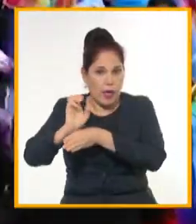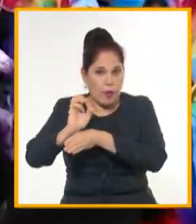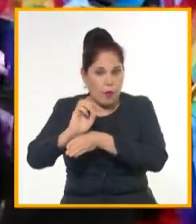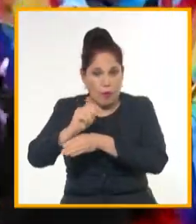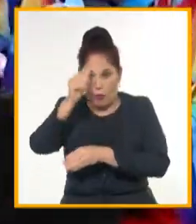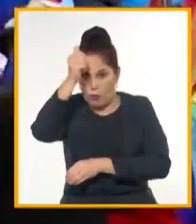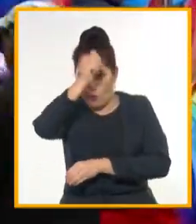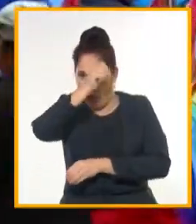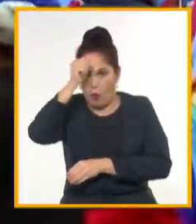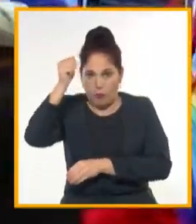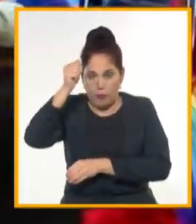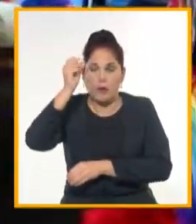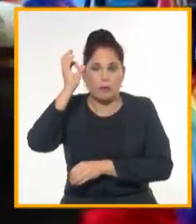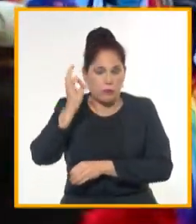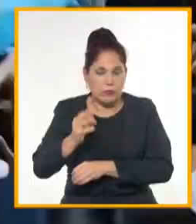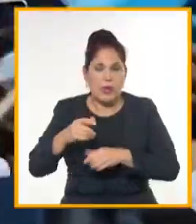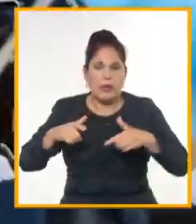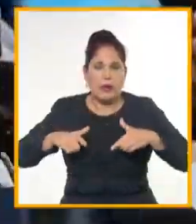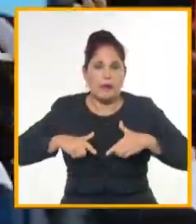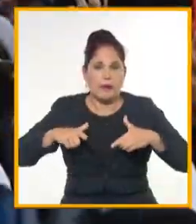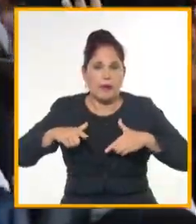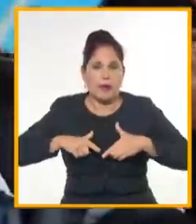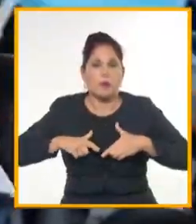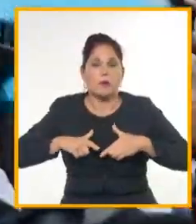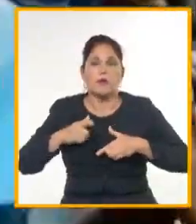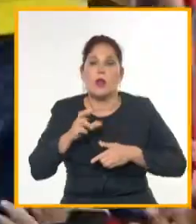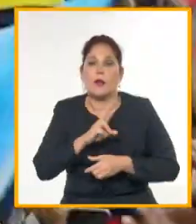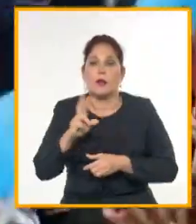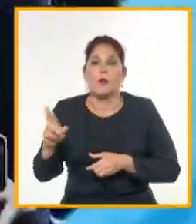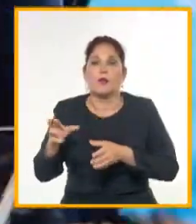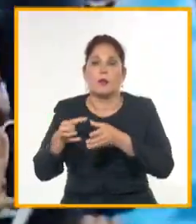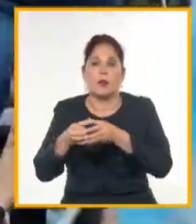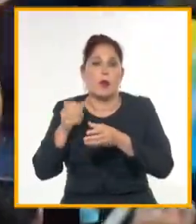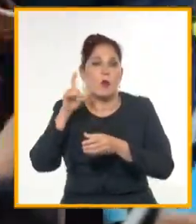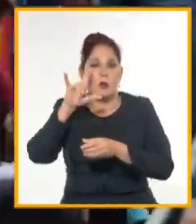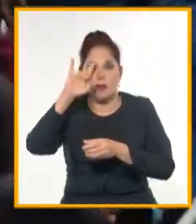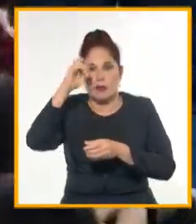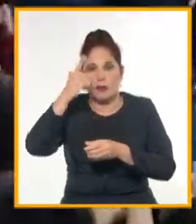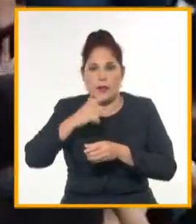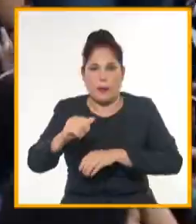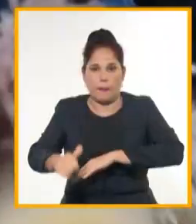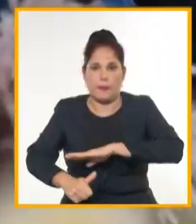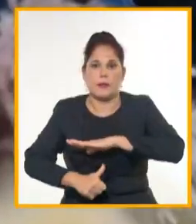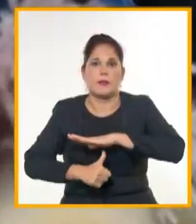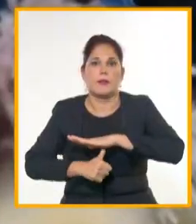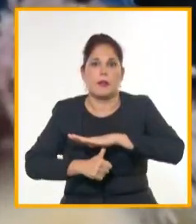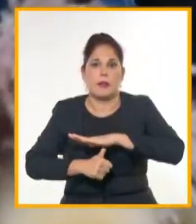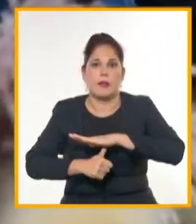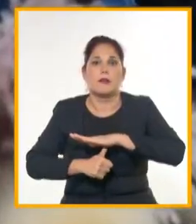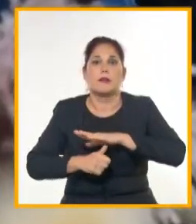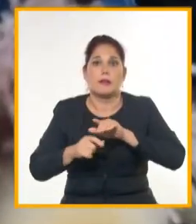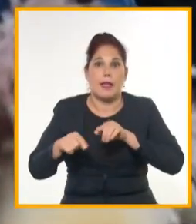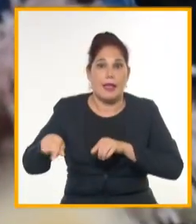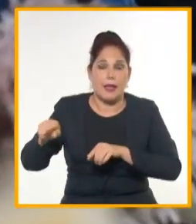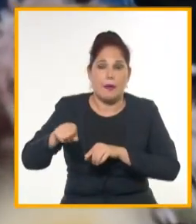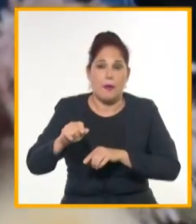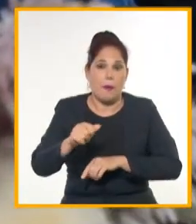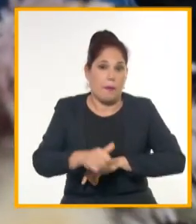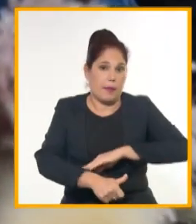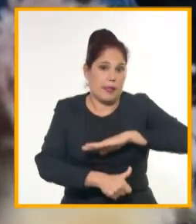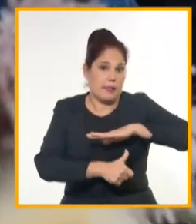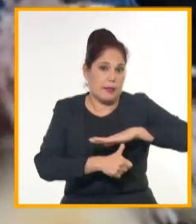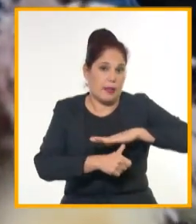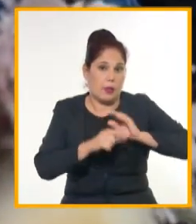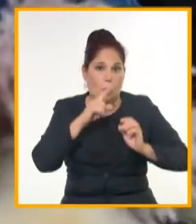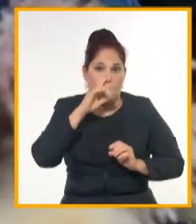su respaldo a la candidatura de la izquierdista Luisa González a la presidencia. El balotaje entre el presidente Daniel